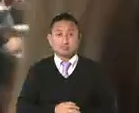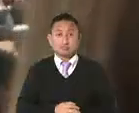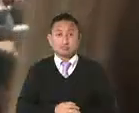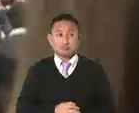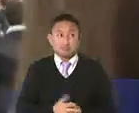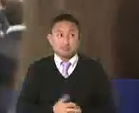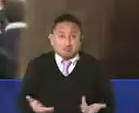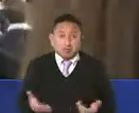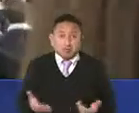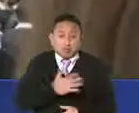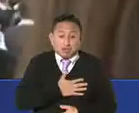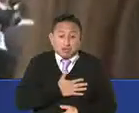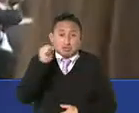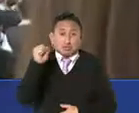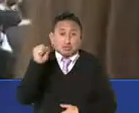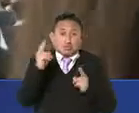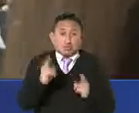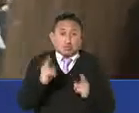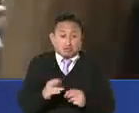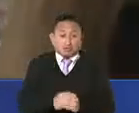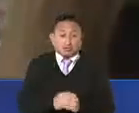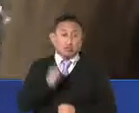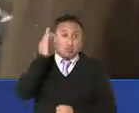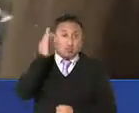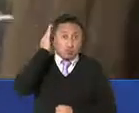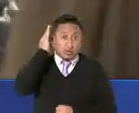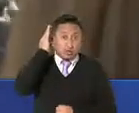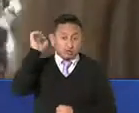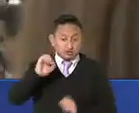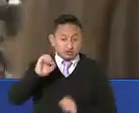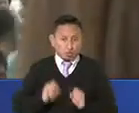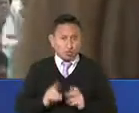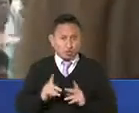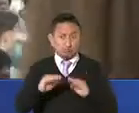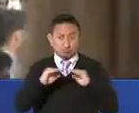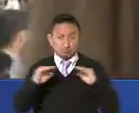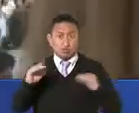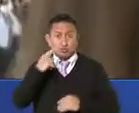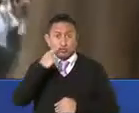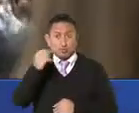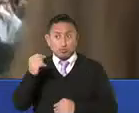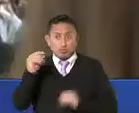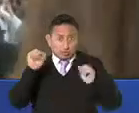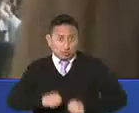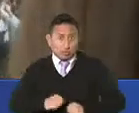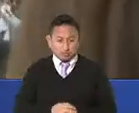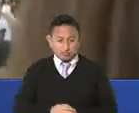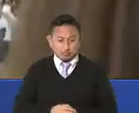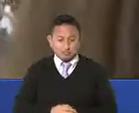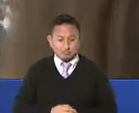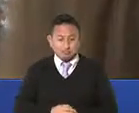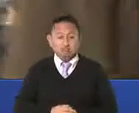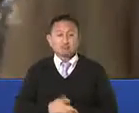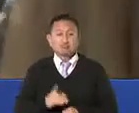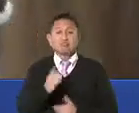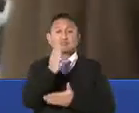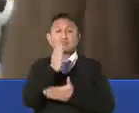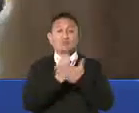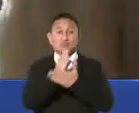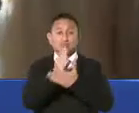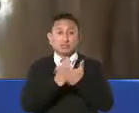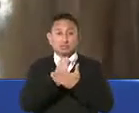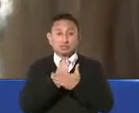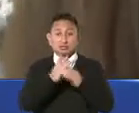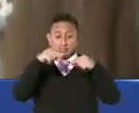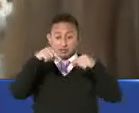las mujeres deberían tener oportunidades iguales para hacer lo que quieran la mitad de la población del planeta no está aquí para servir a la otra